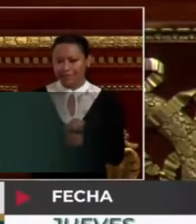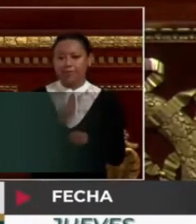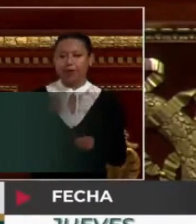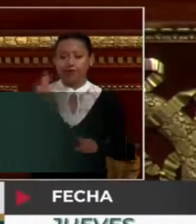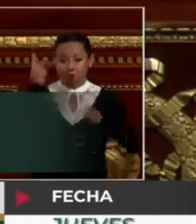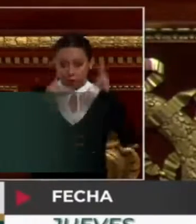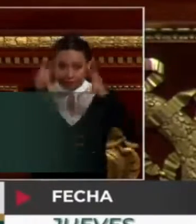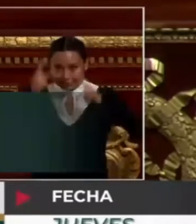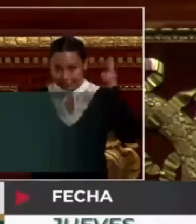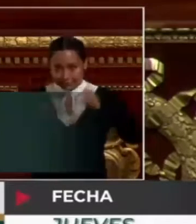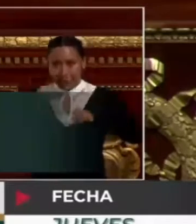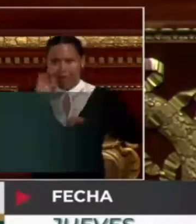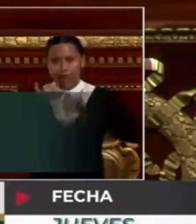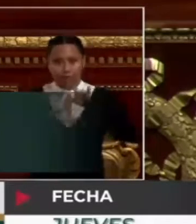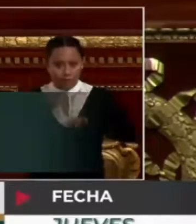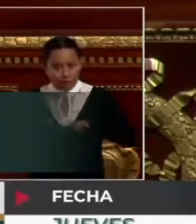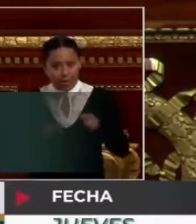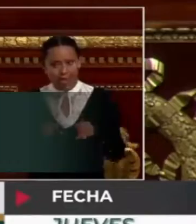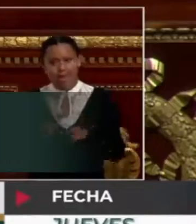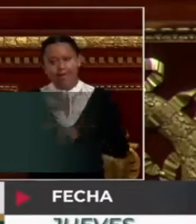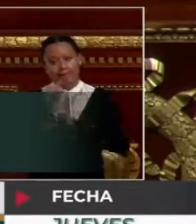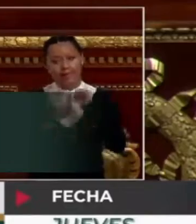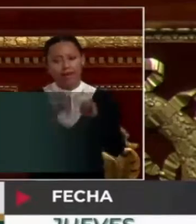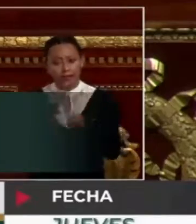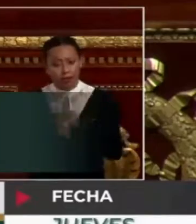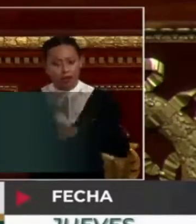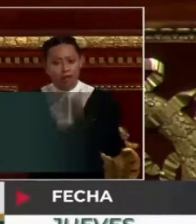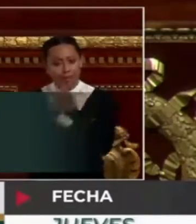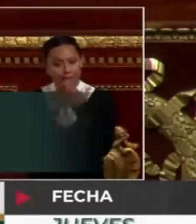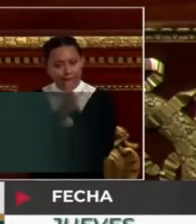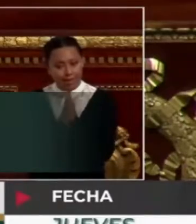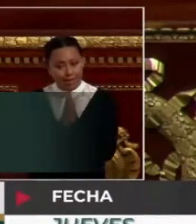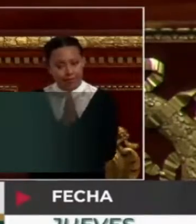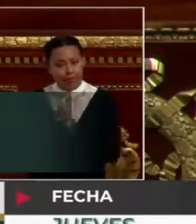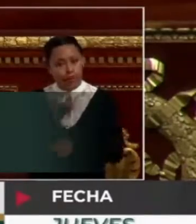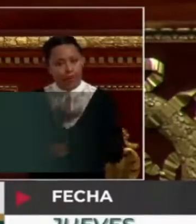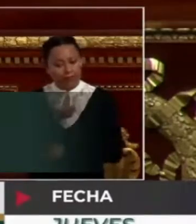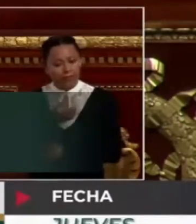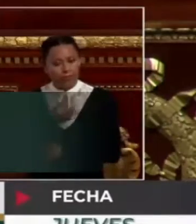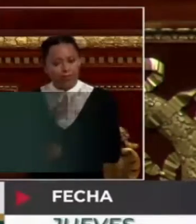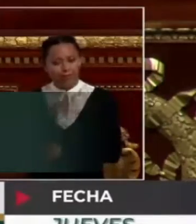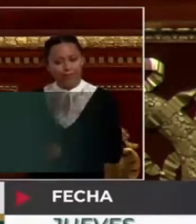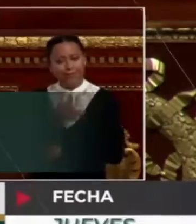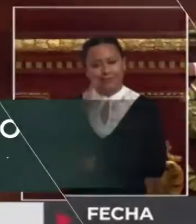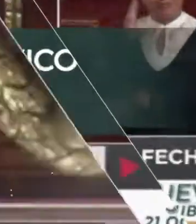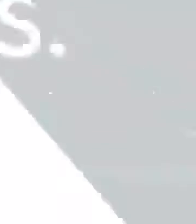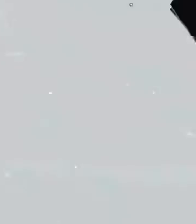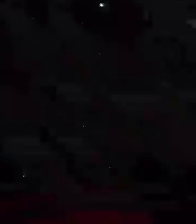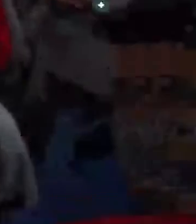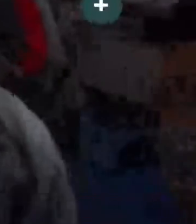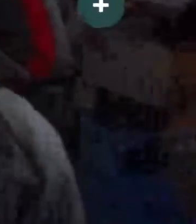con la diputada Claudia Montes de Oca, promovente del exhorto, México ocupa uno de los peores lugares de lectura.